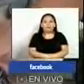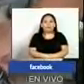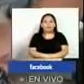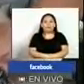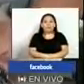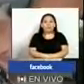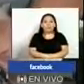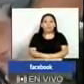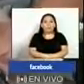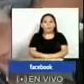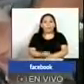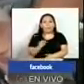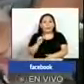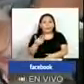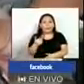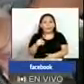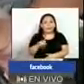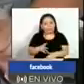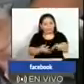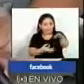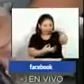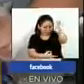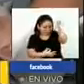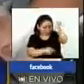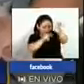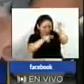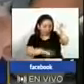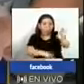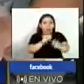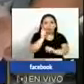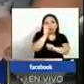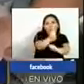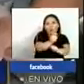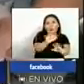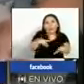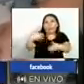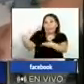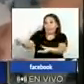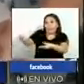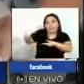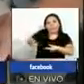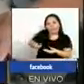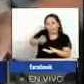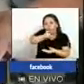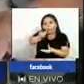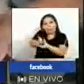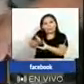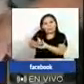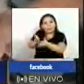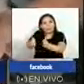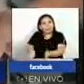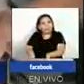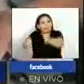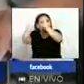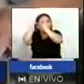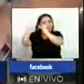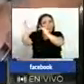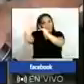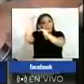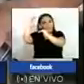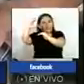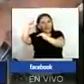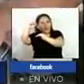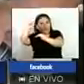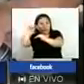Los hechos sujetos de la demanda se originan a partir del informe enviado por la Corte Suprema de Justicia, en virtud